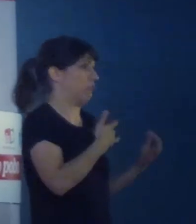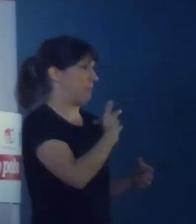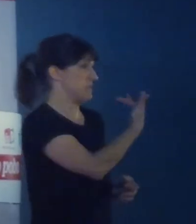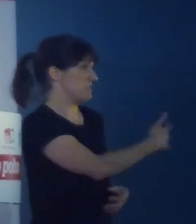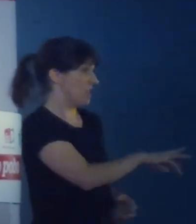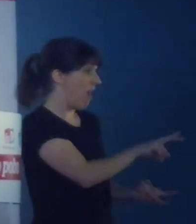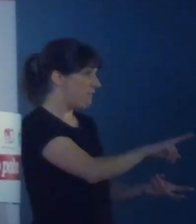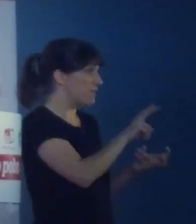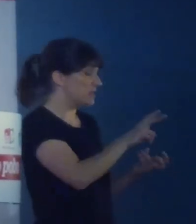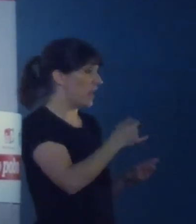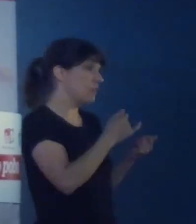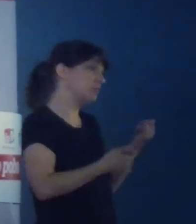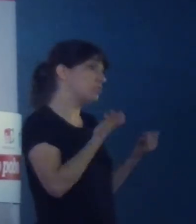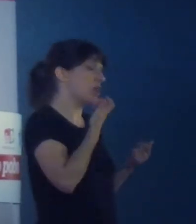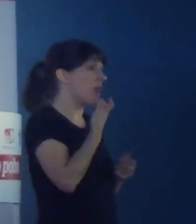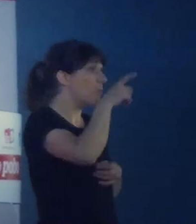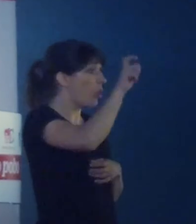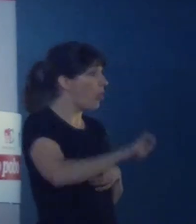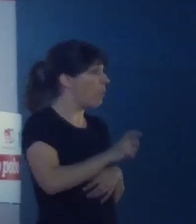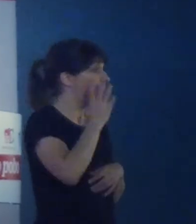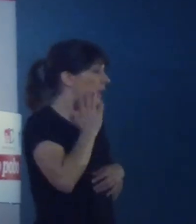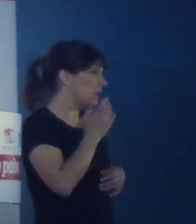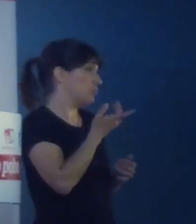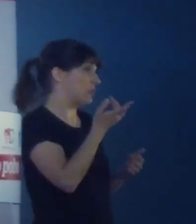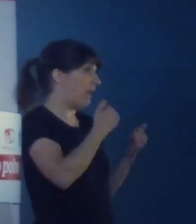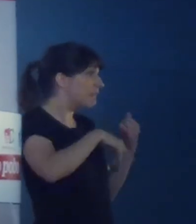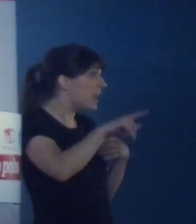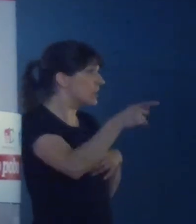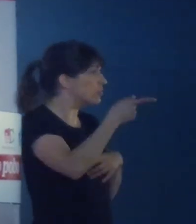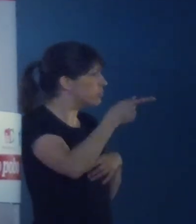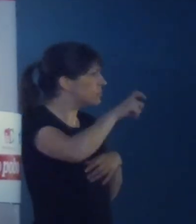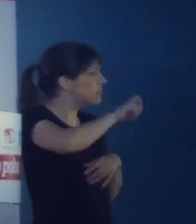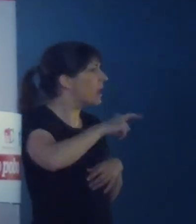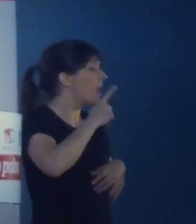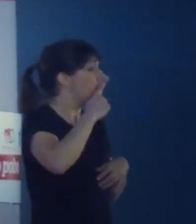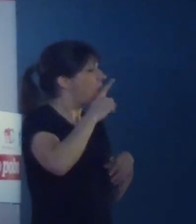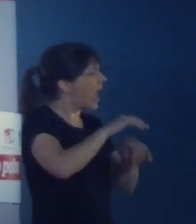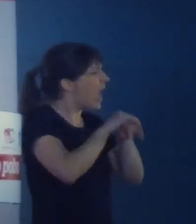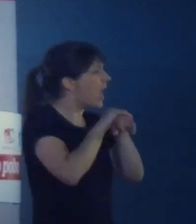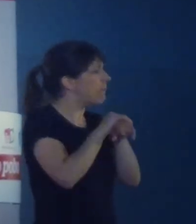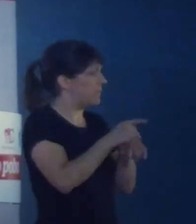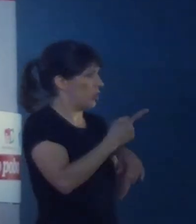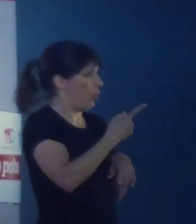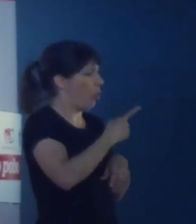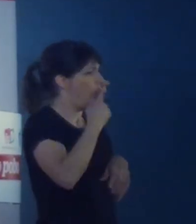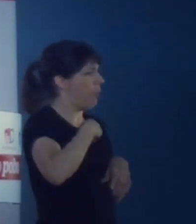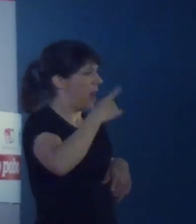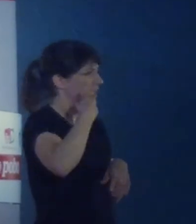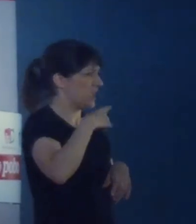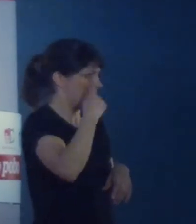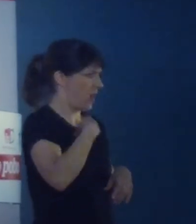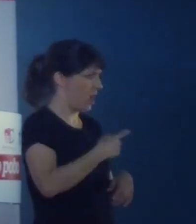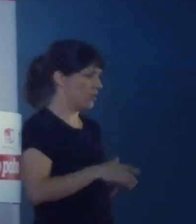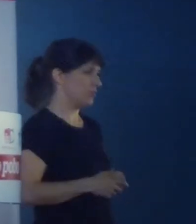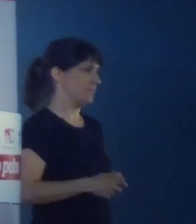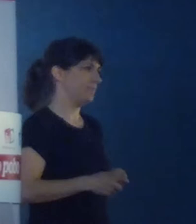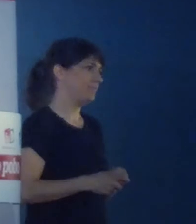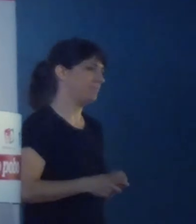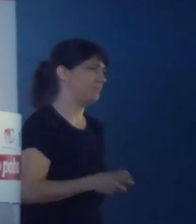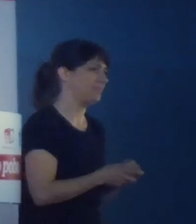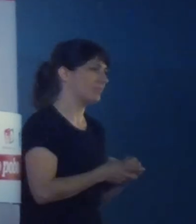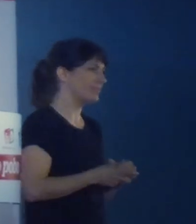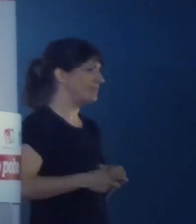facer Marianito, el señor dos anillos, para ver que hai que facer en España. E cando despois se repite